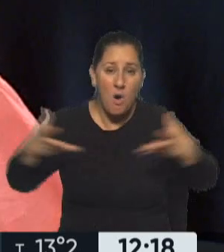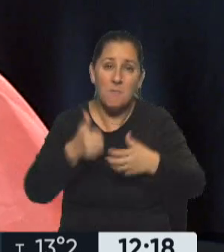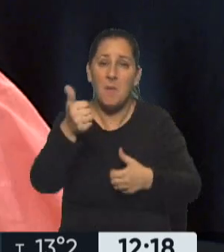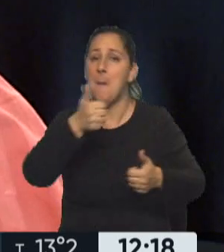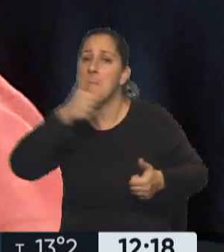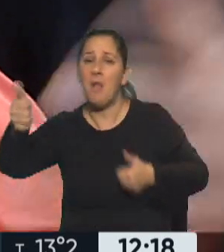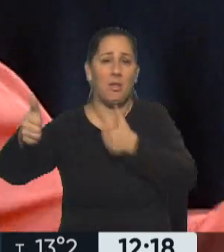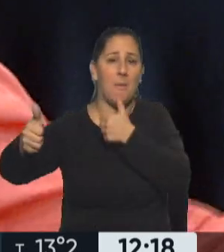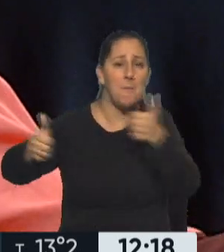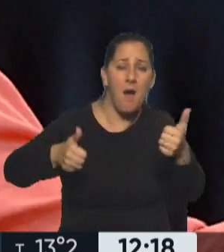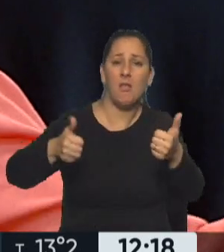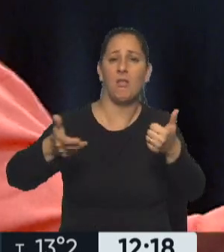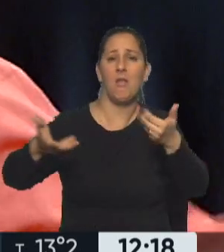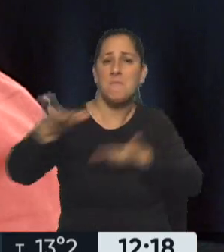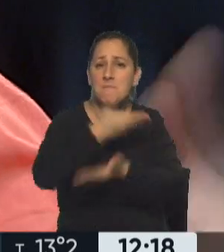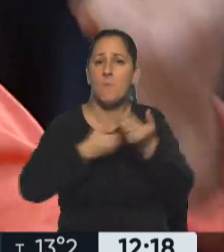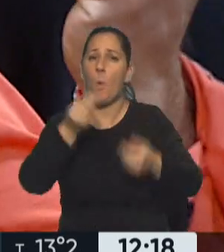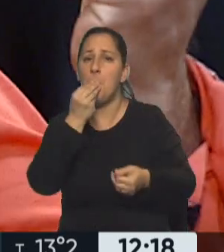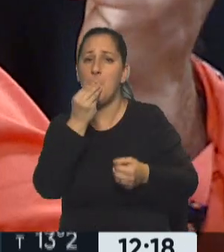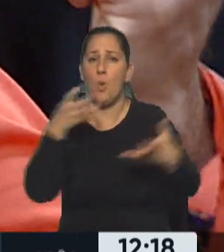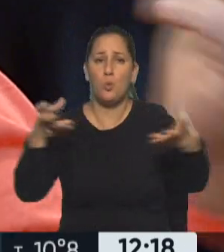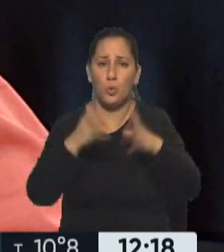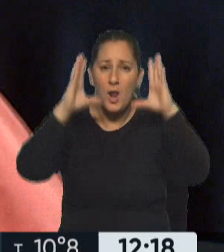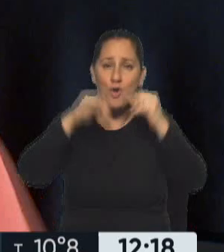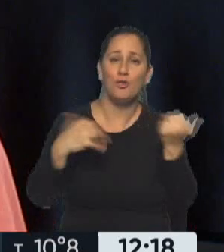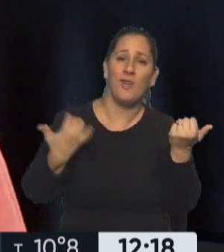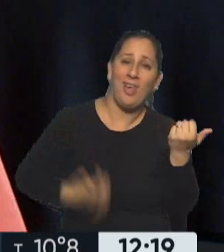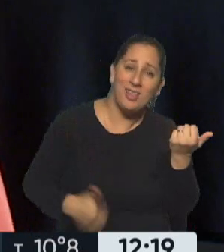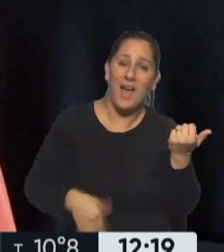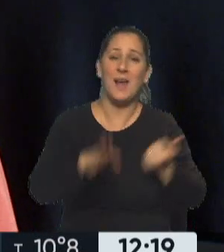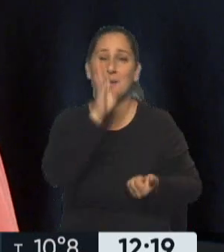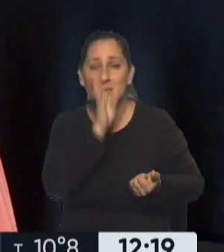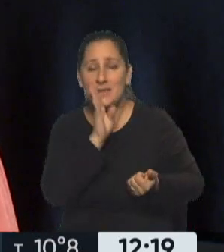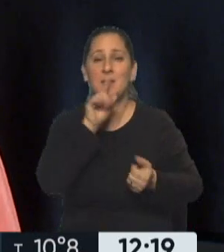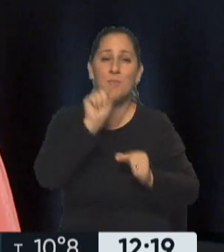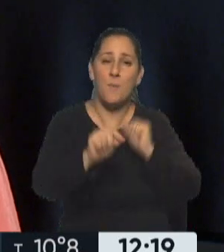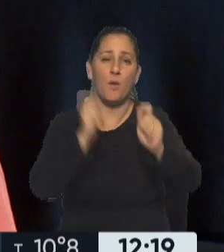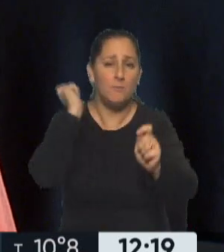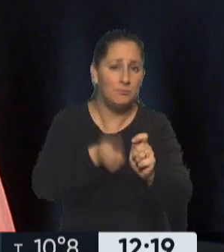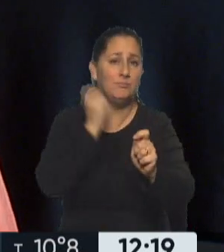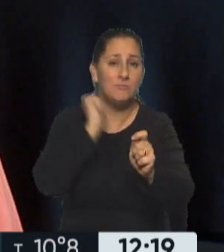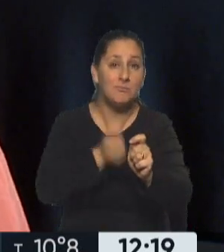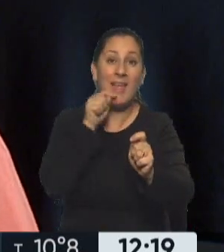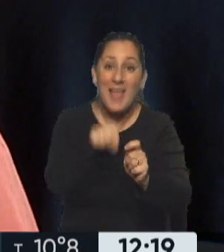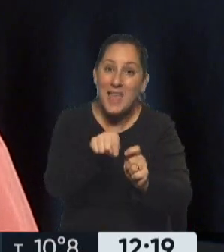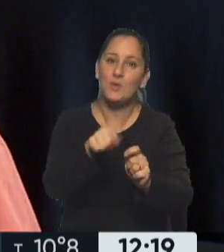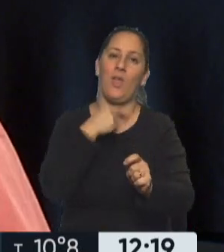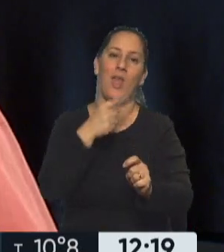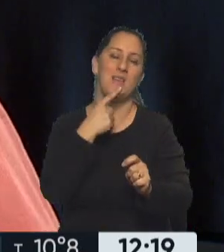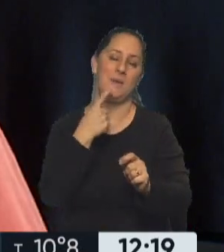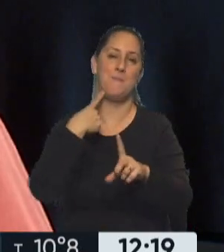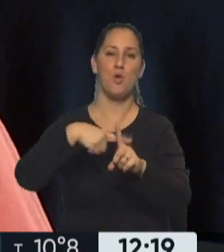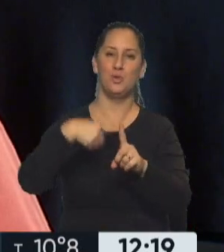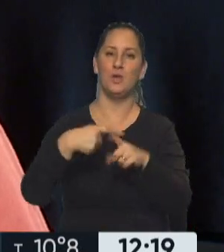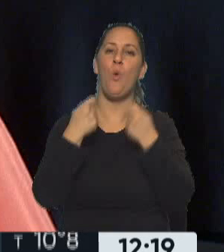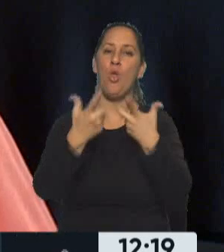va amate bien comidas a la noche mucha guitarra y bueno eso hace que las campañas sean diferentes y se le